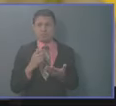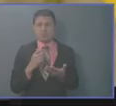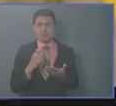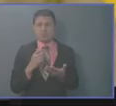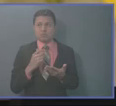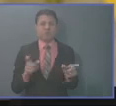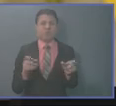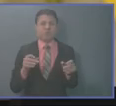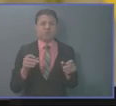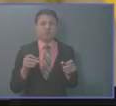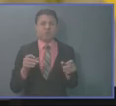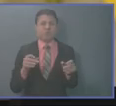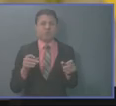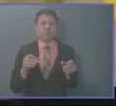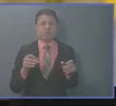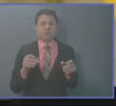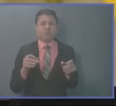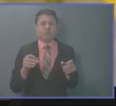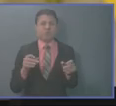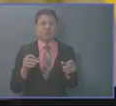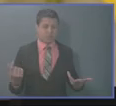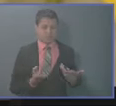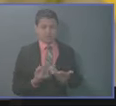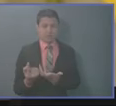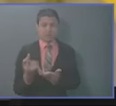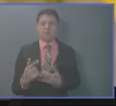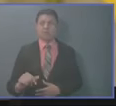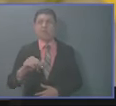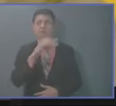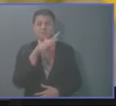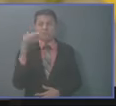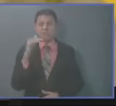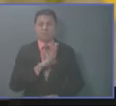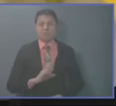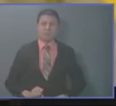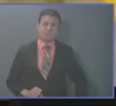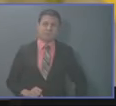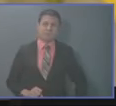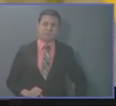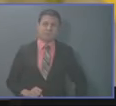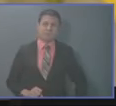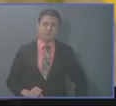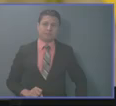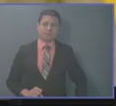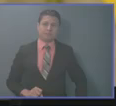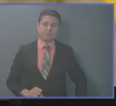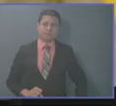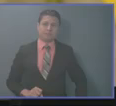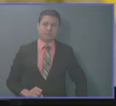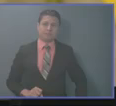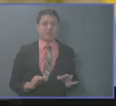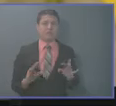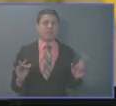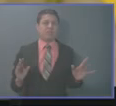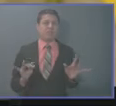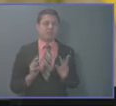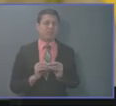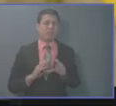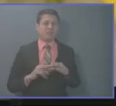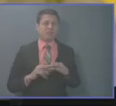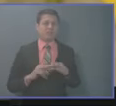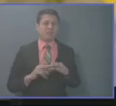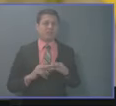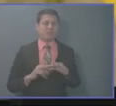los cuales debe de conducirse el marco fiscal de nuestro país. Y acá